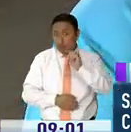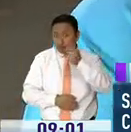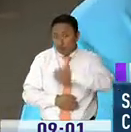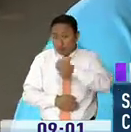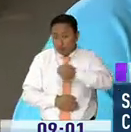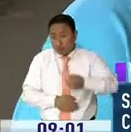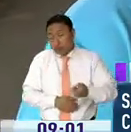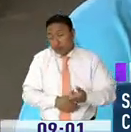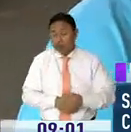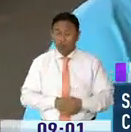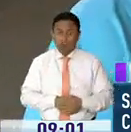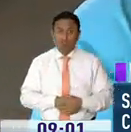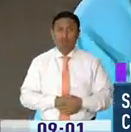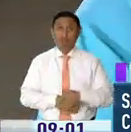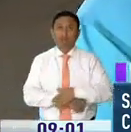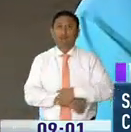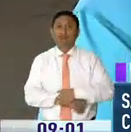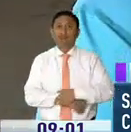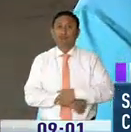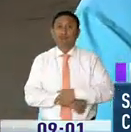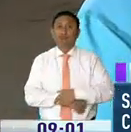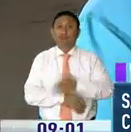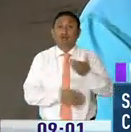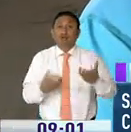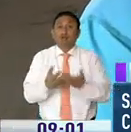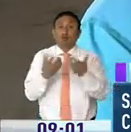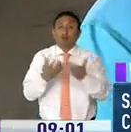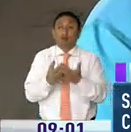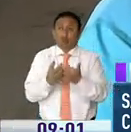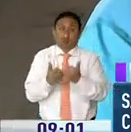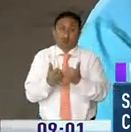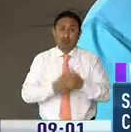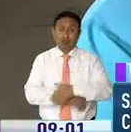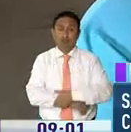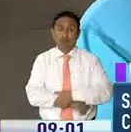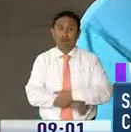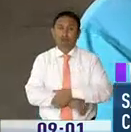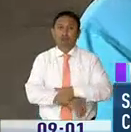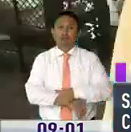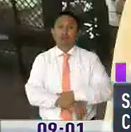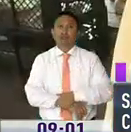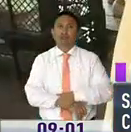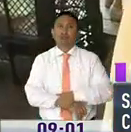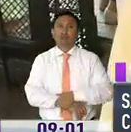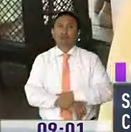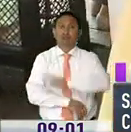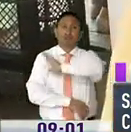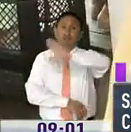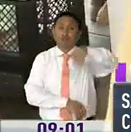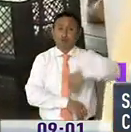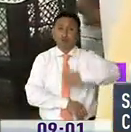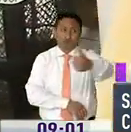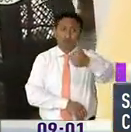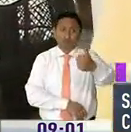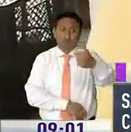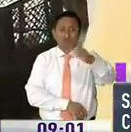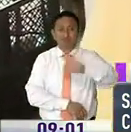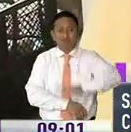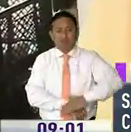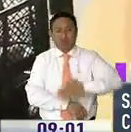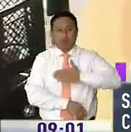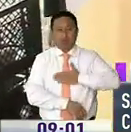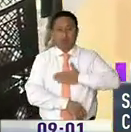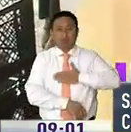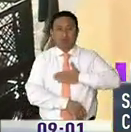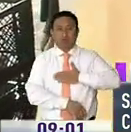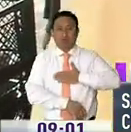poco de legumbres y sí está, hasta ahorita está bien. Todo bien para que, por nuestra salud misma, o sea,